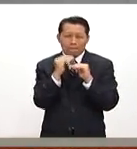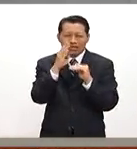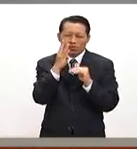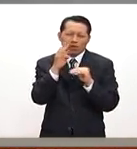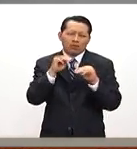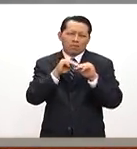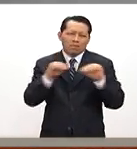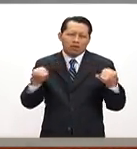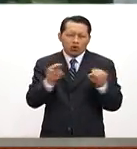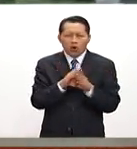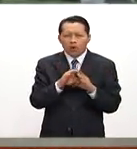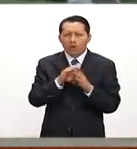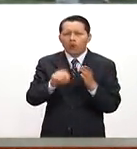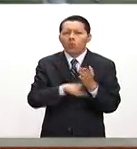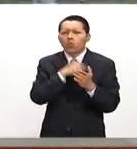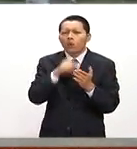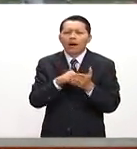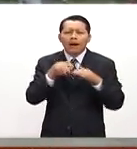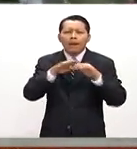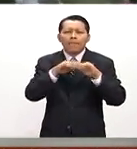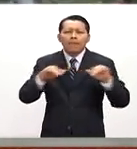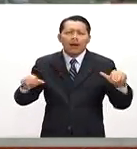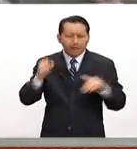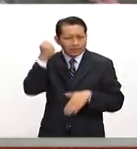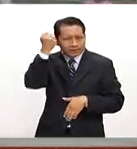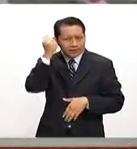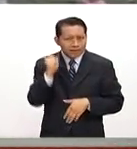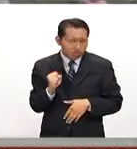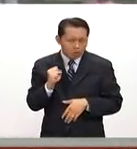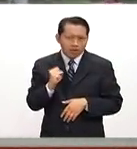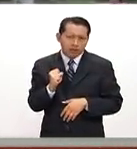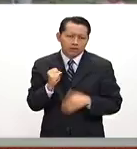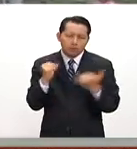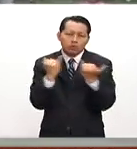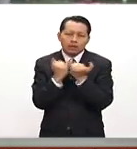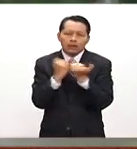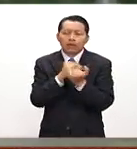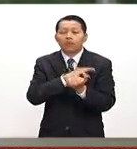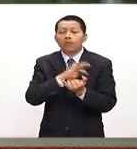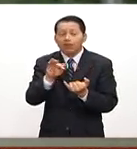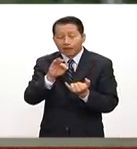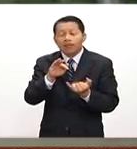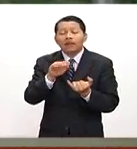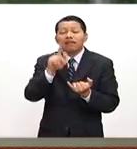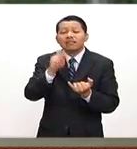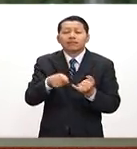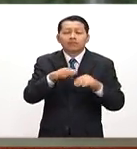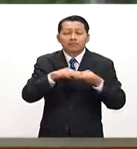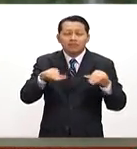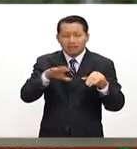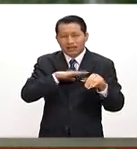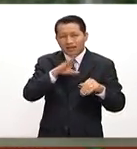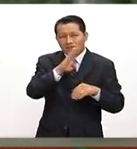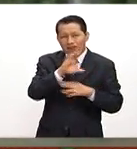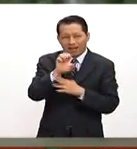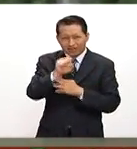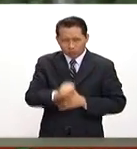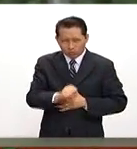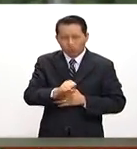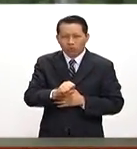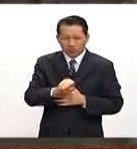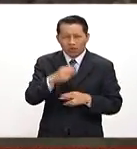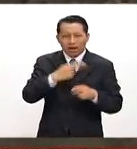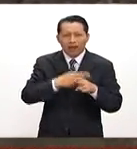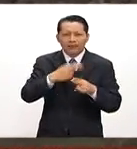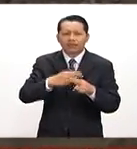metros en zonas marítimas de las costas de Sinaloa y también afectaciones en las costas de Baja California Sur hasta